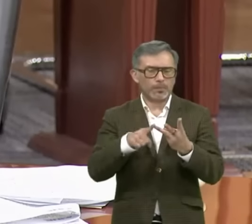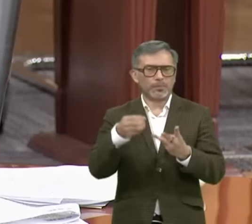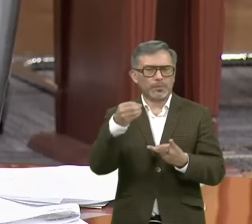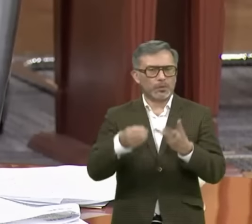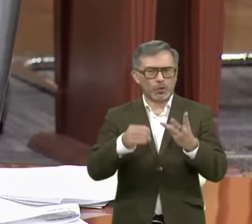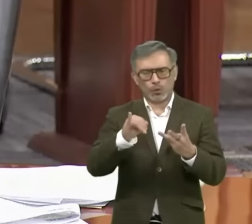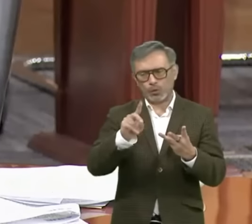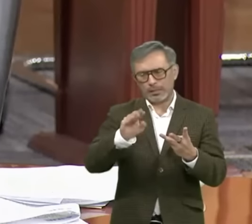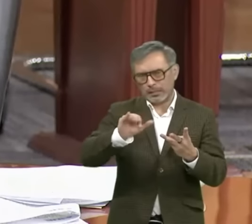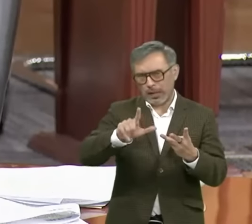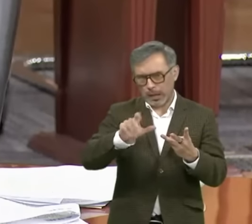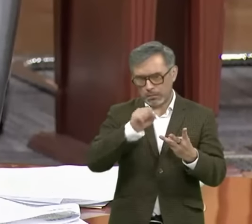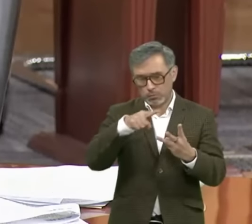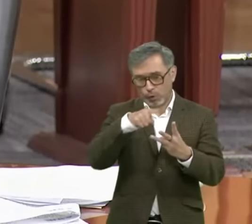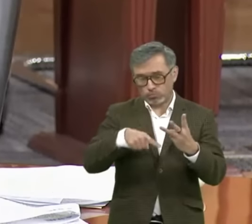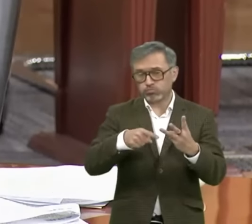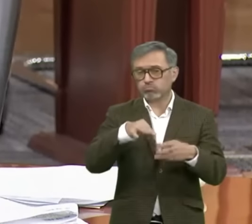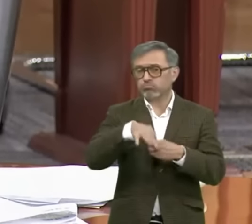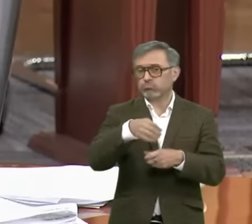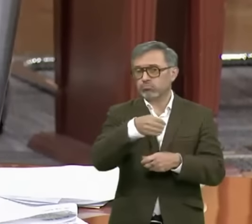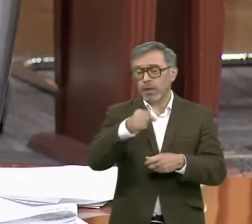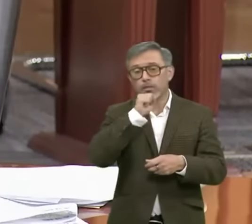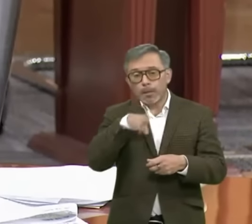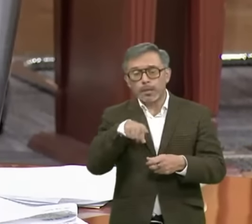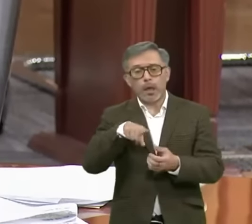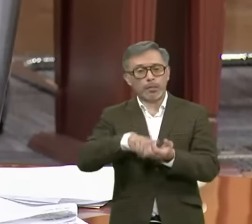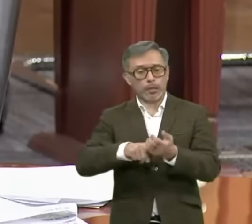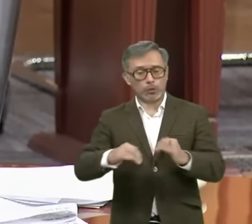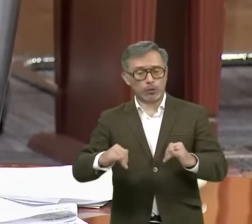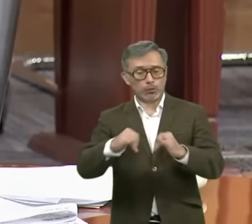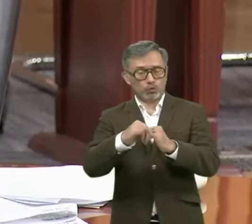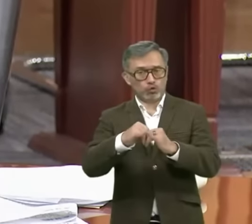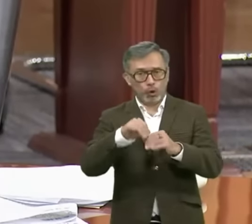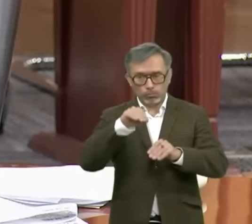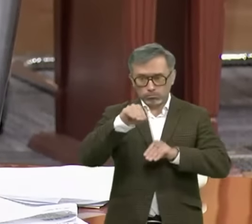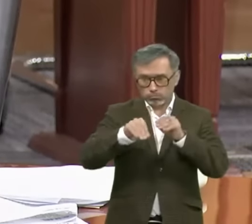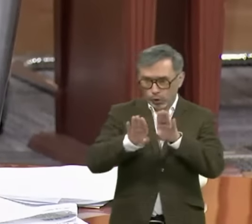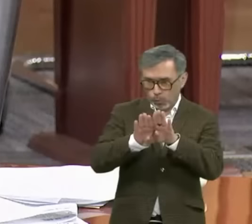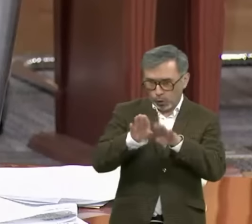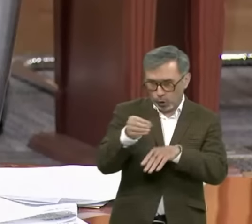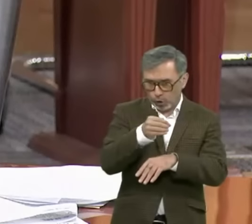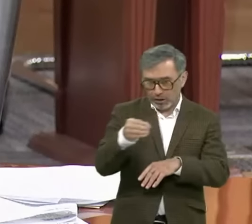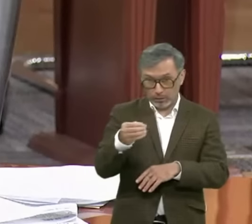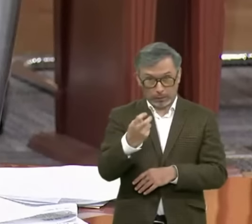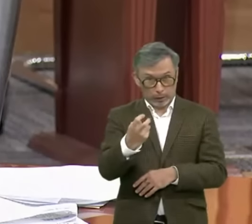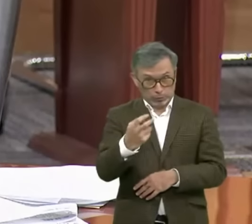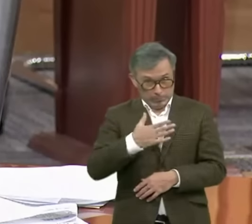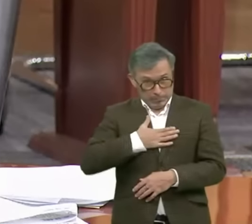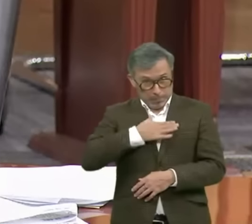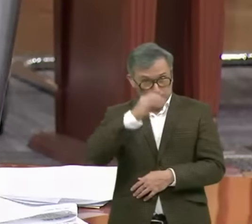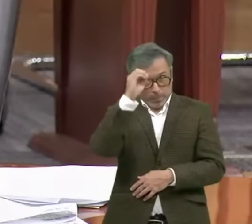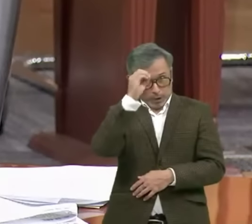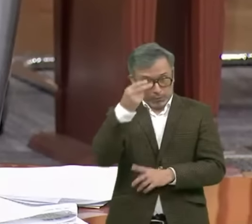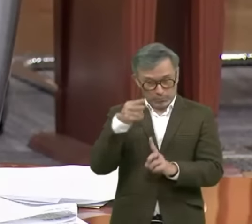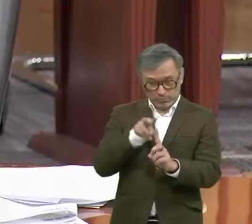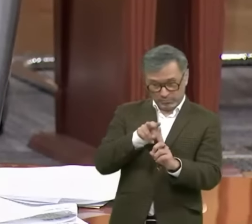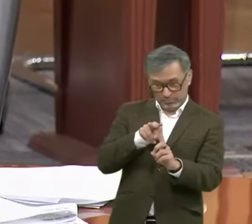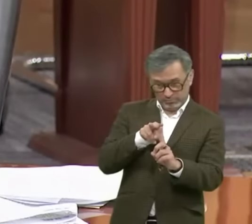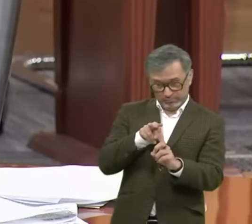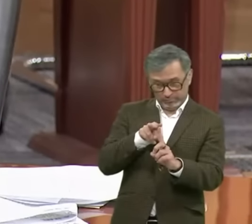ordinario del instituto. Eso, a mi juicio, es por poner por encima de